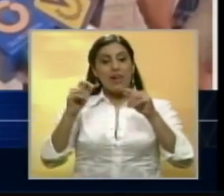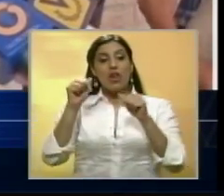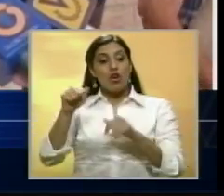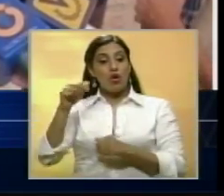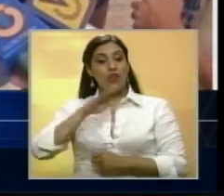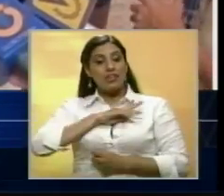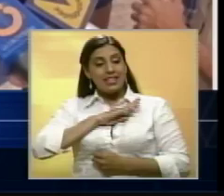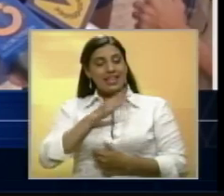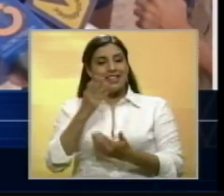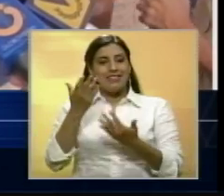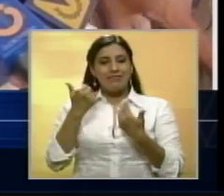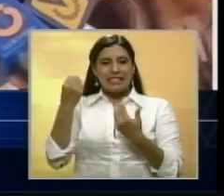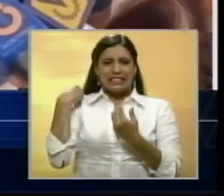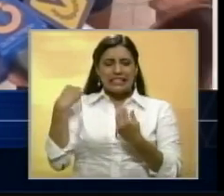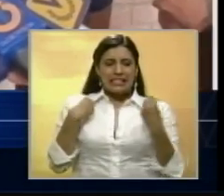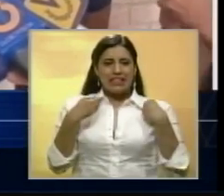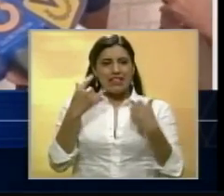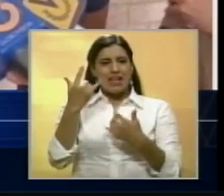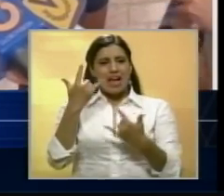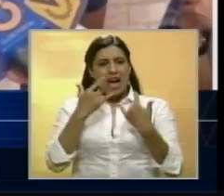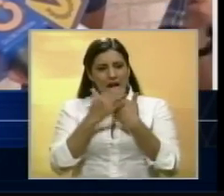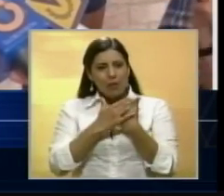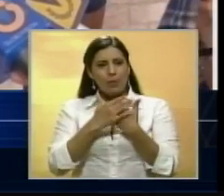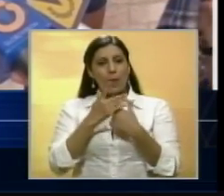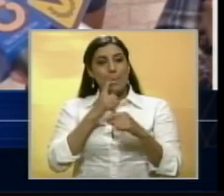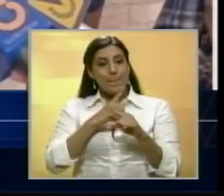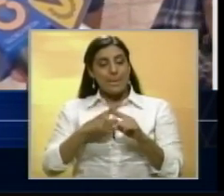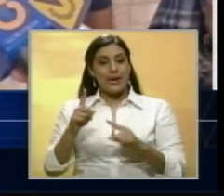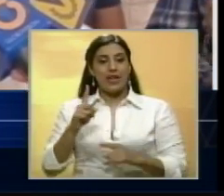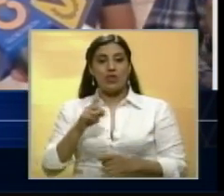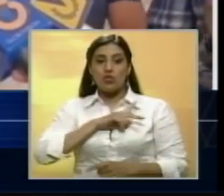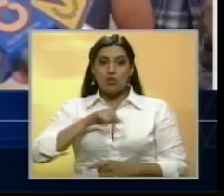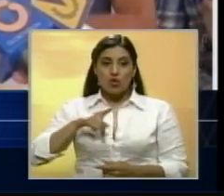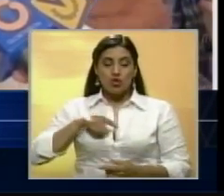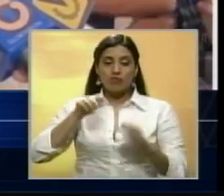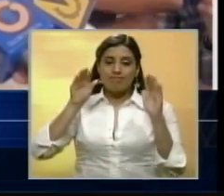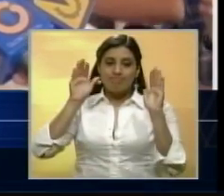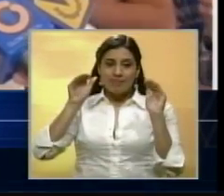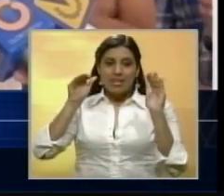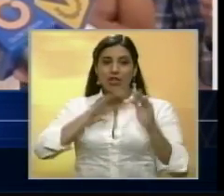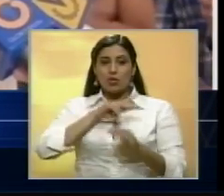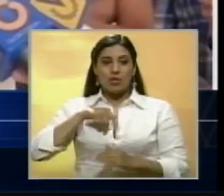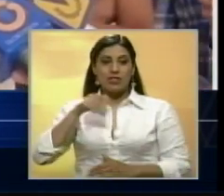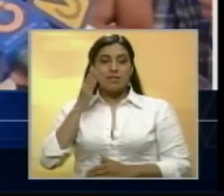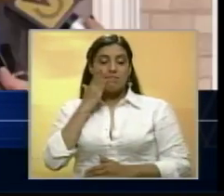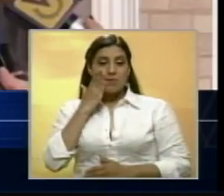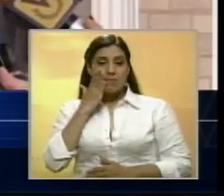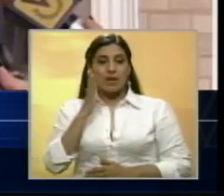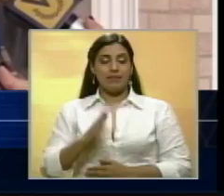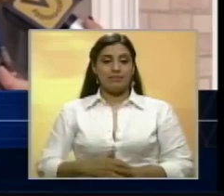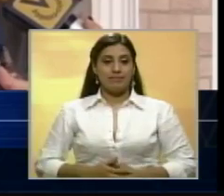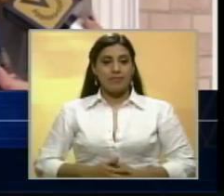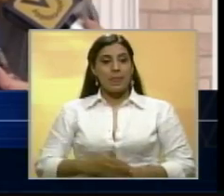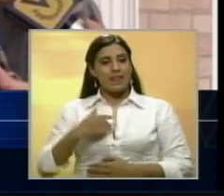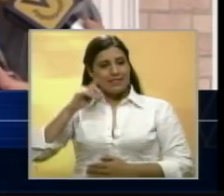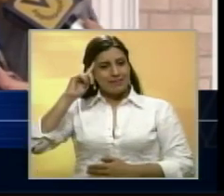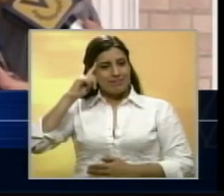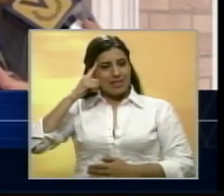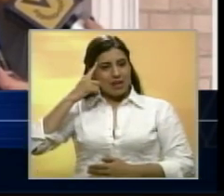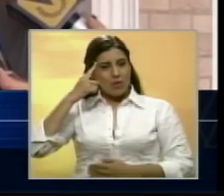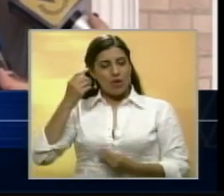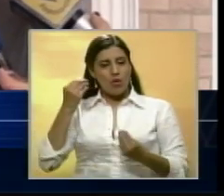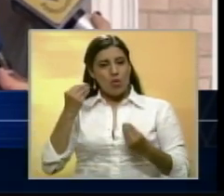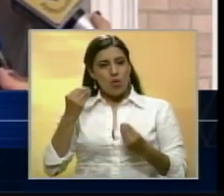hoy hemos recibido esas manifestaciones de amor. Pero nosotros despedimos hoy a nuestra madre. La recordaremos siempre